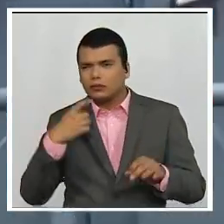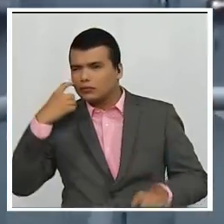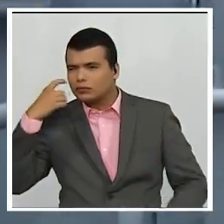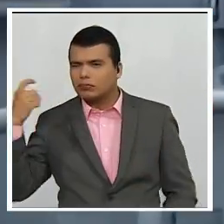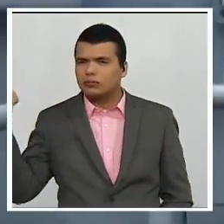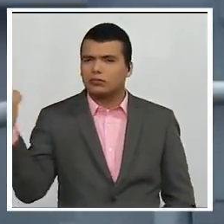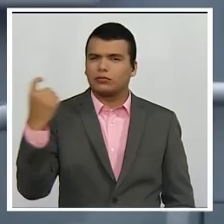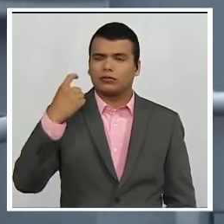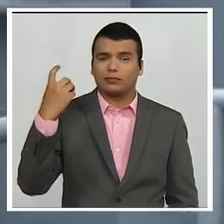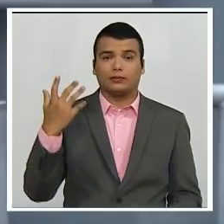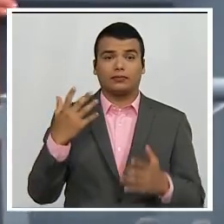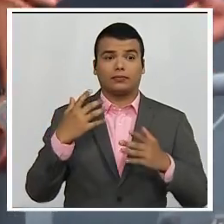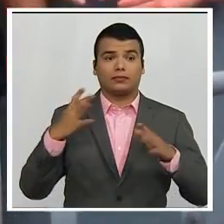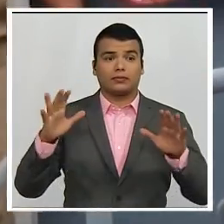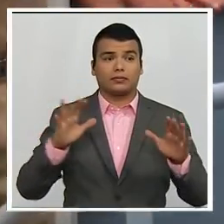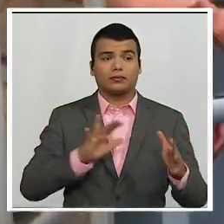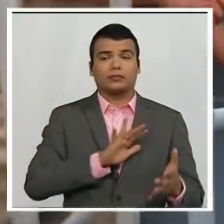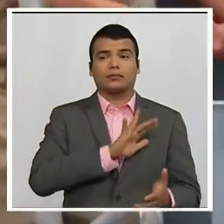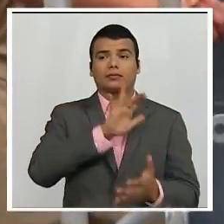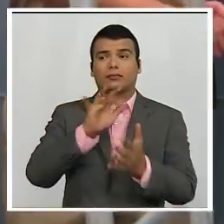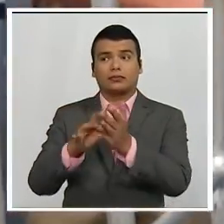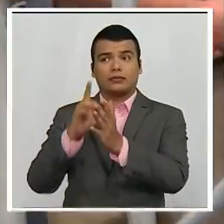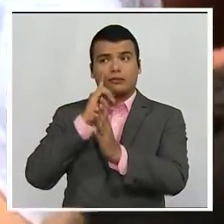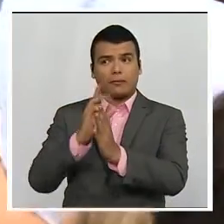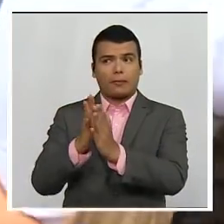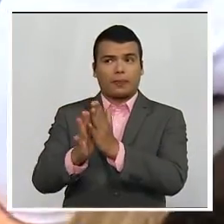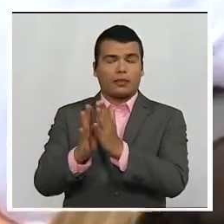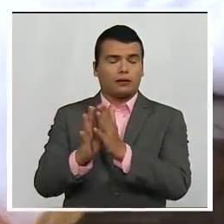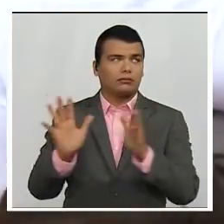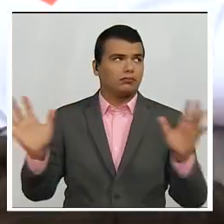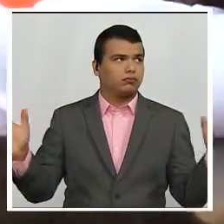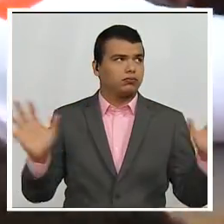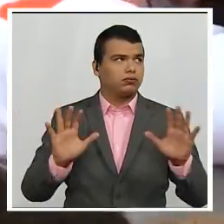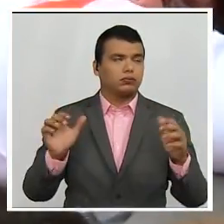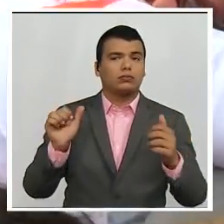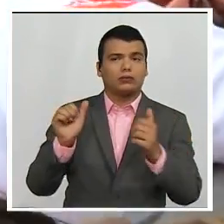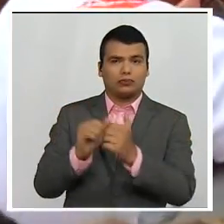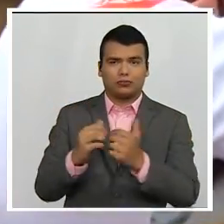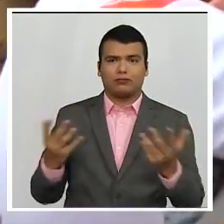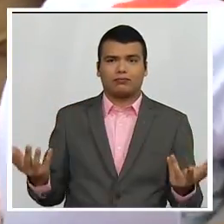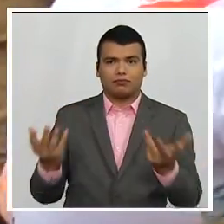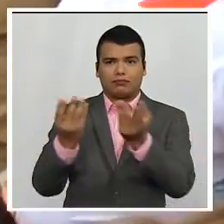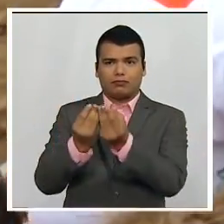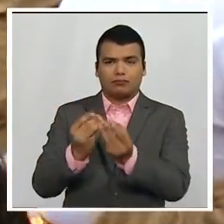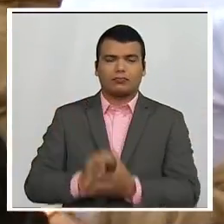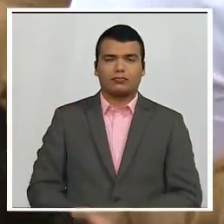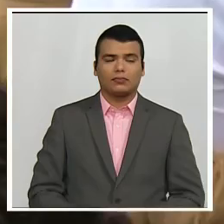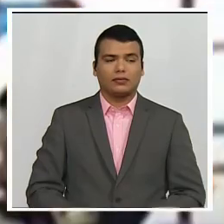altamar tras su llegada uno de ellos relató la pesadilla que vivieron junto con sus compañeros